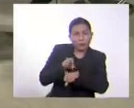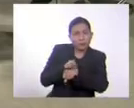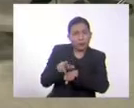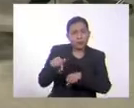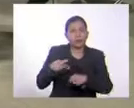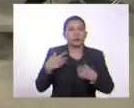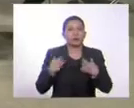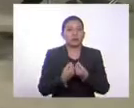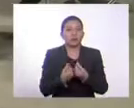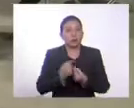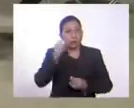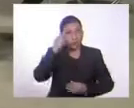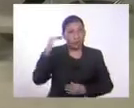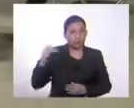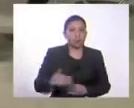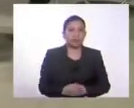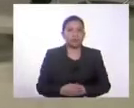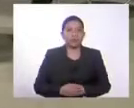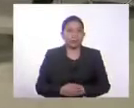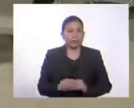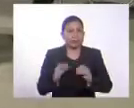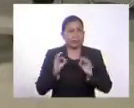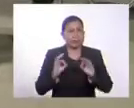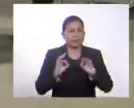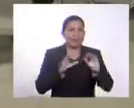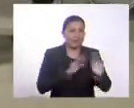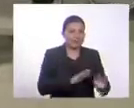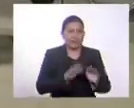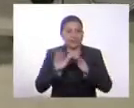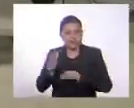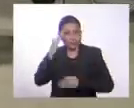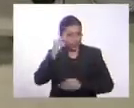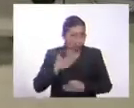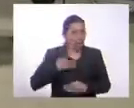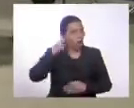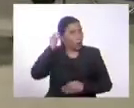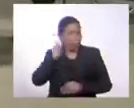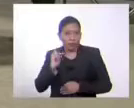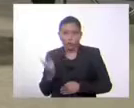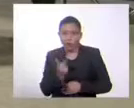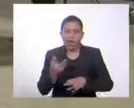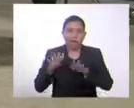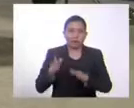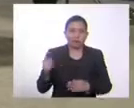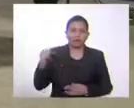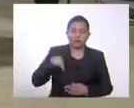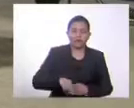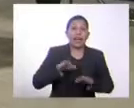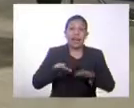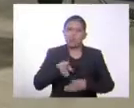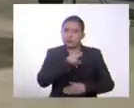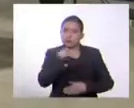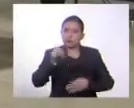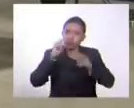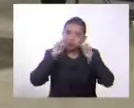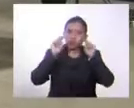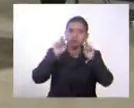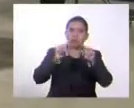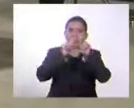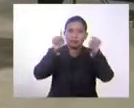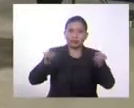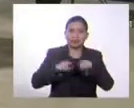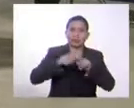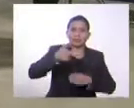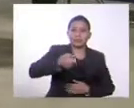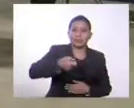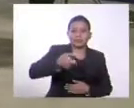por habernos acompañado y gracias a ustedes también que estuvieron en sintonía de este espacio que precisamente tiene por objetivo